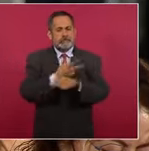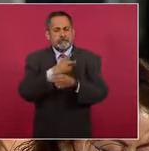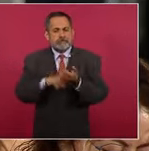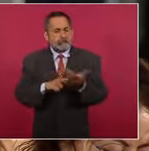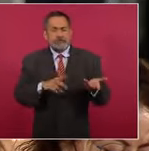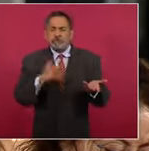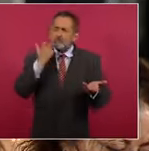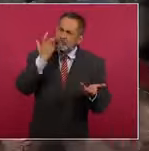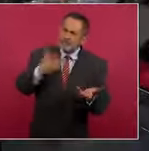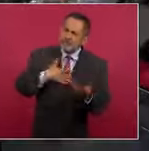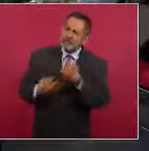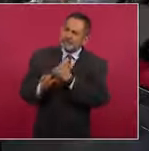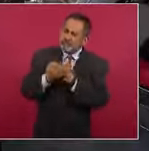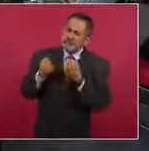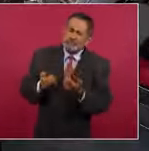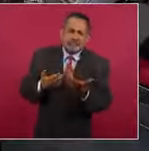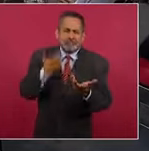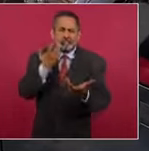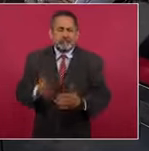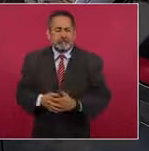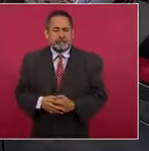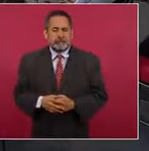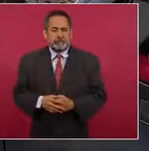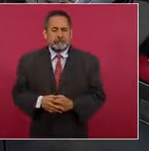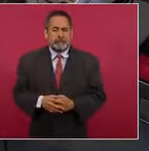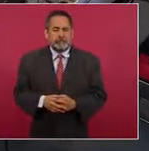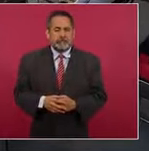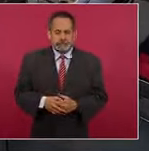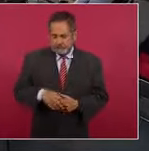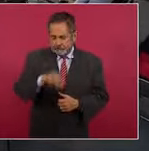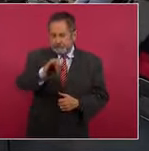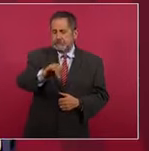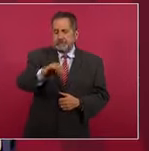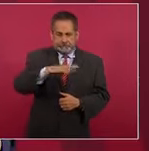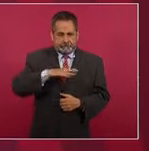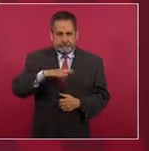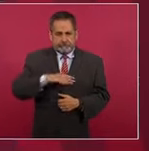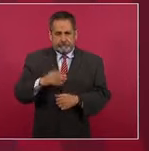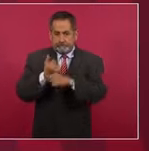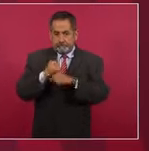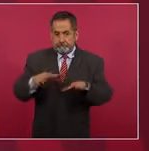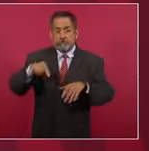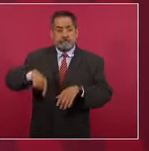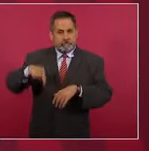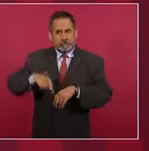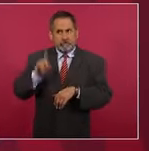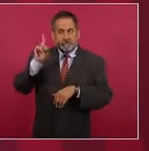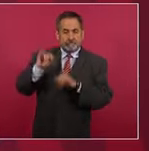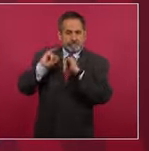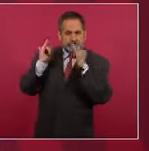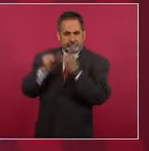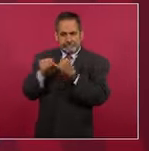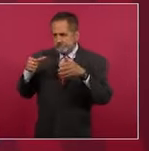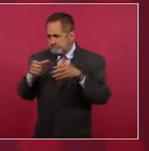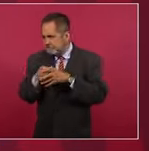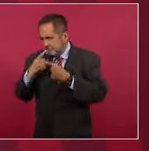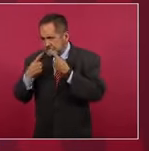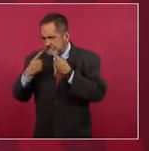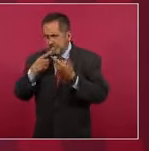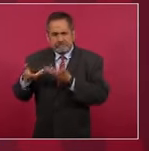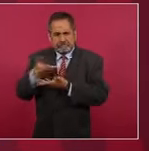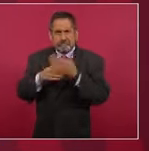más seguridad. Sí, tenemos la información. Se vio aquí en una reunión de